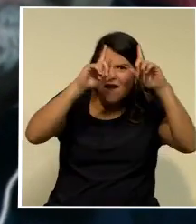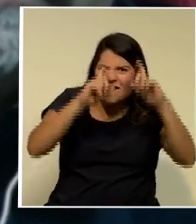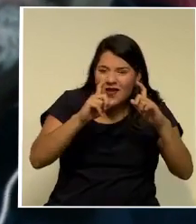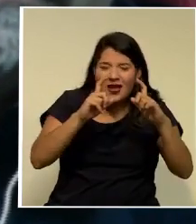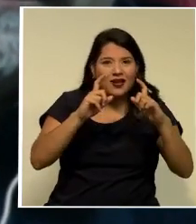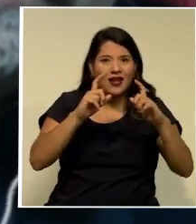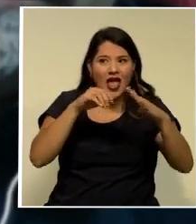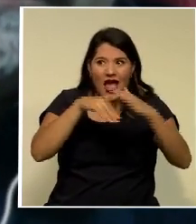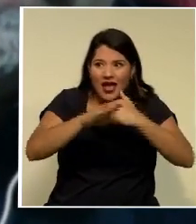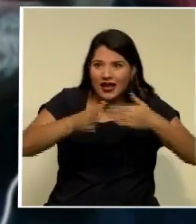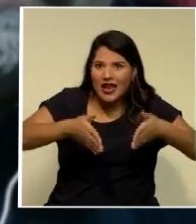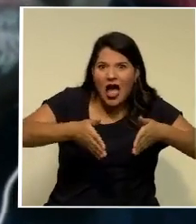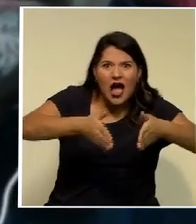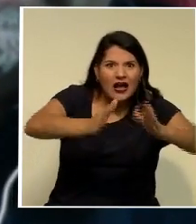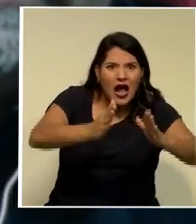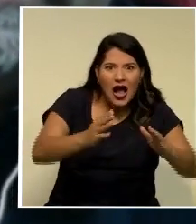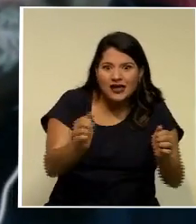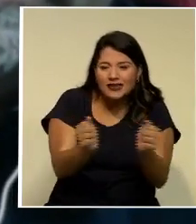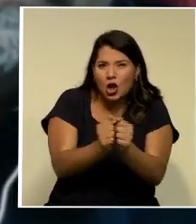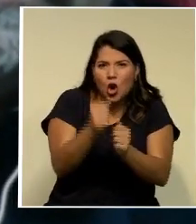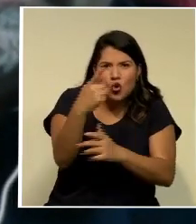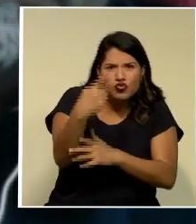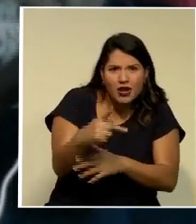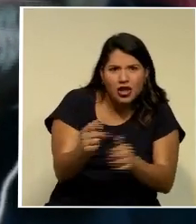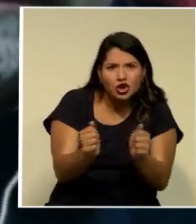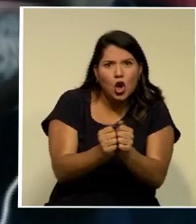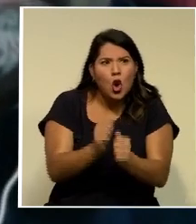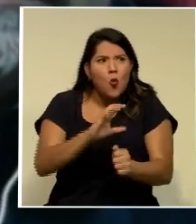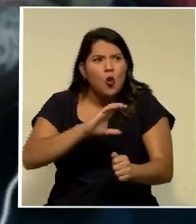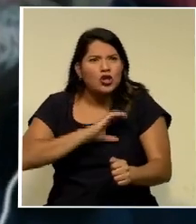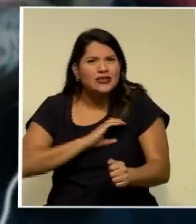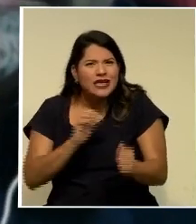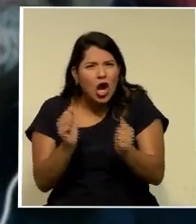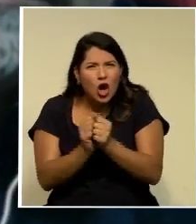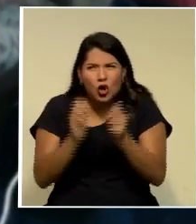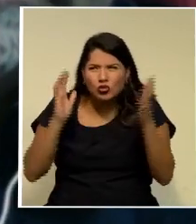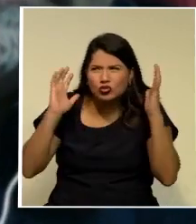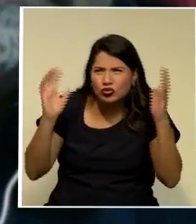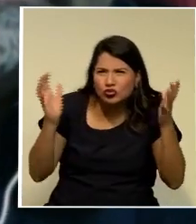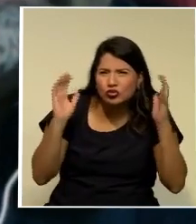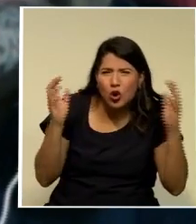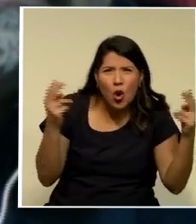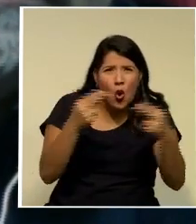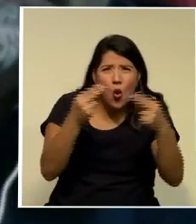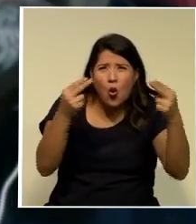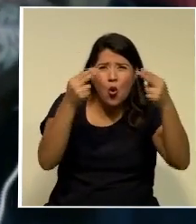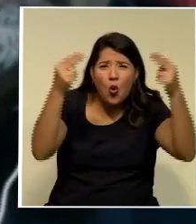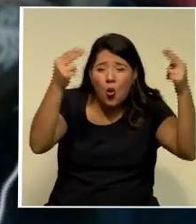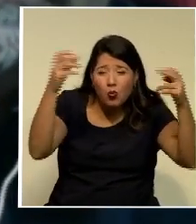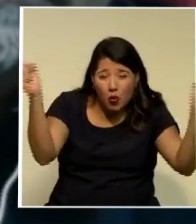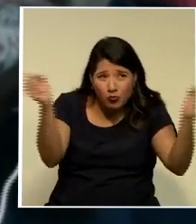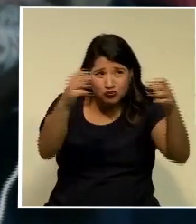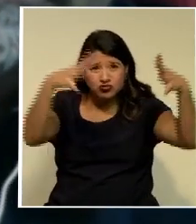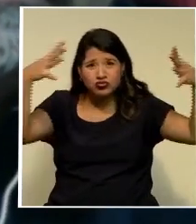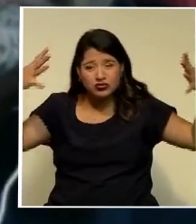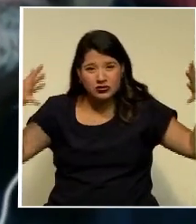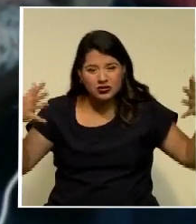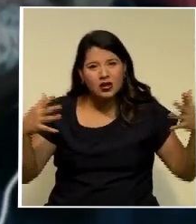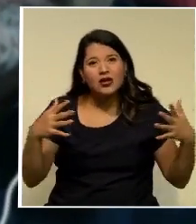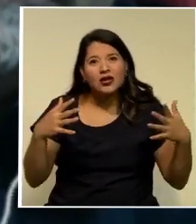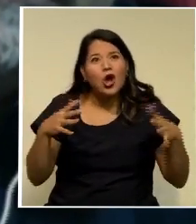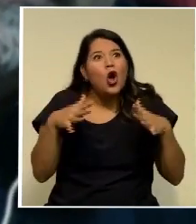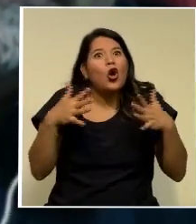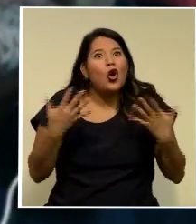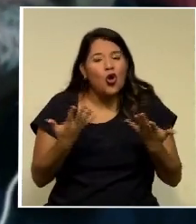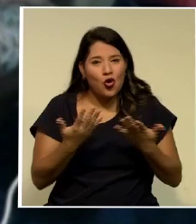muchas veces en situaciones de riesgo, con la policía, con ruido, con humo, con bombas lacrimógenas? ¿Cómo